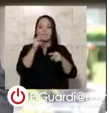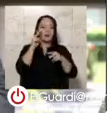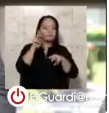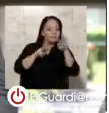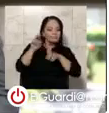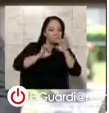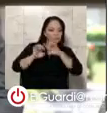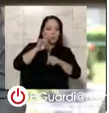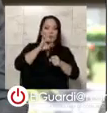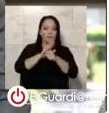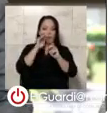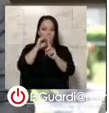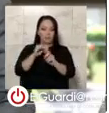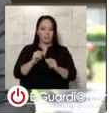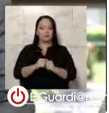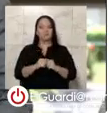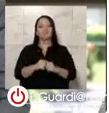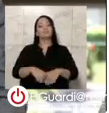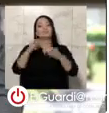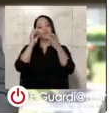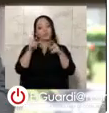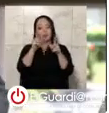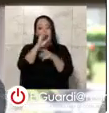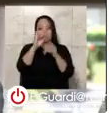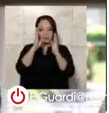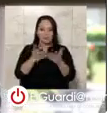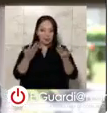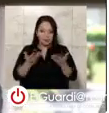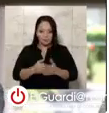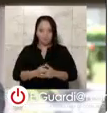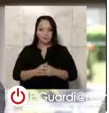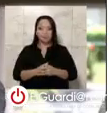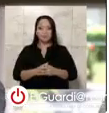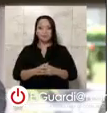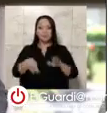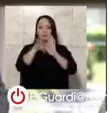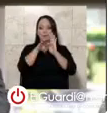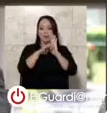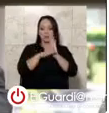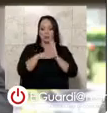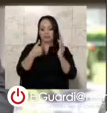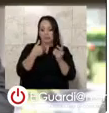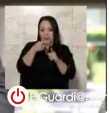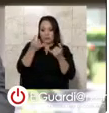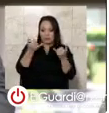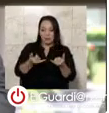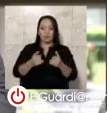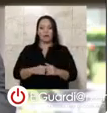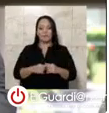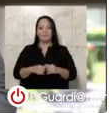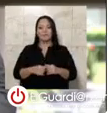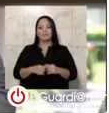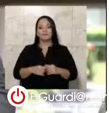metas. Queremos decirle a los costarricenses que, según los datos que tenemos a hoy, vamos